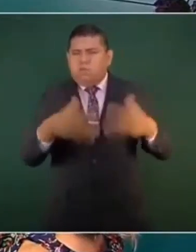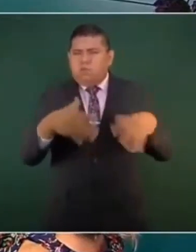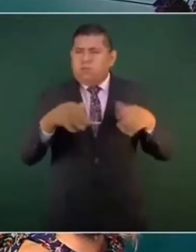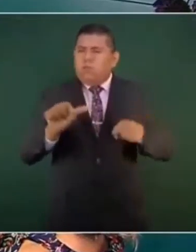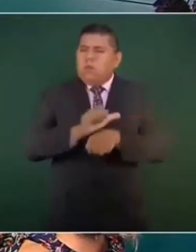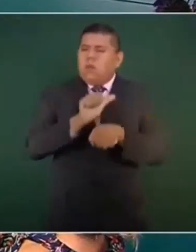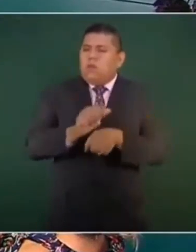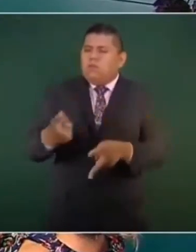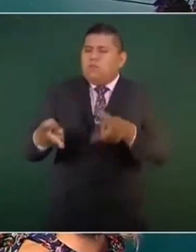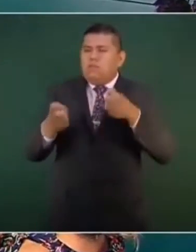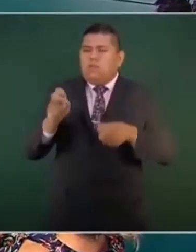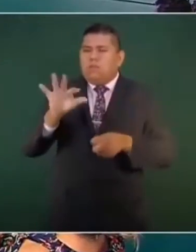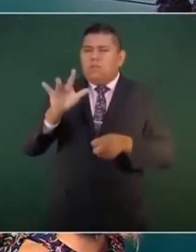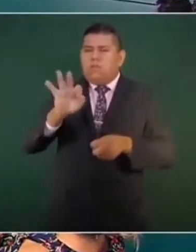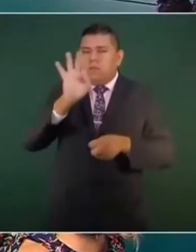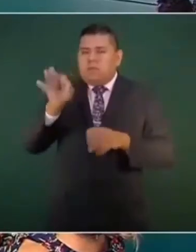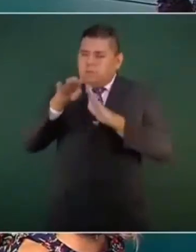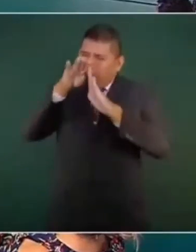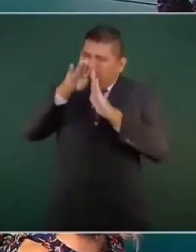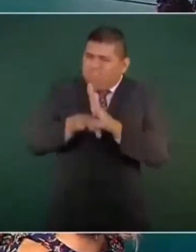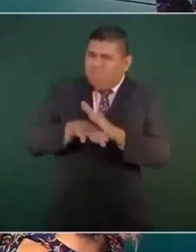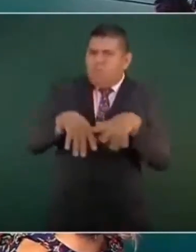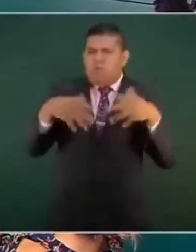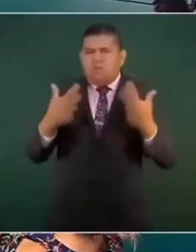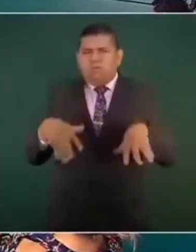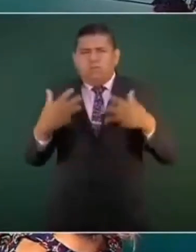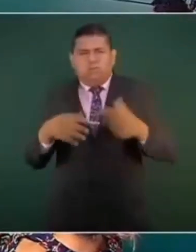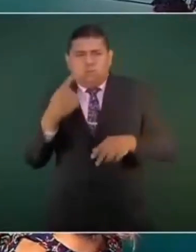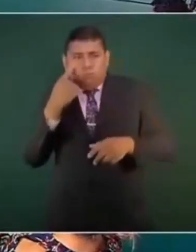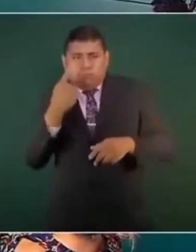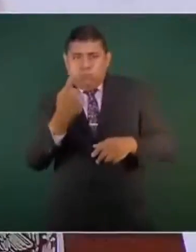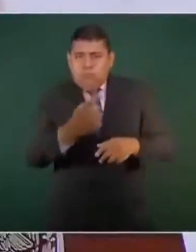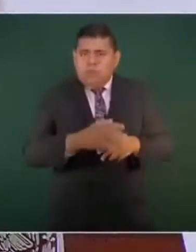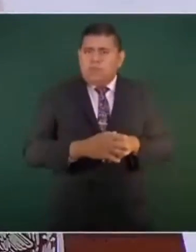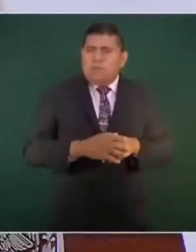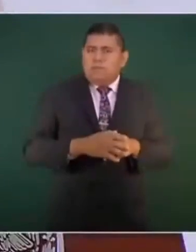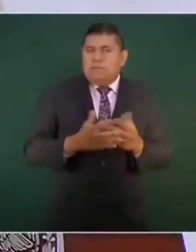Robo de vehículos, 50% menos en general. Pero este